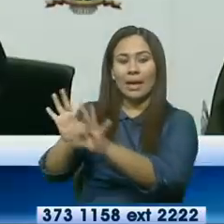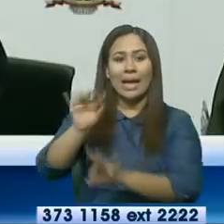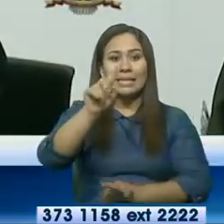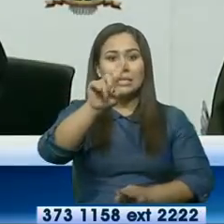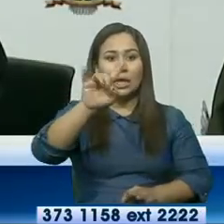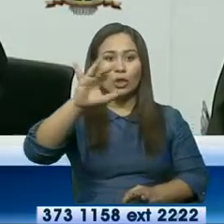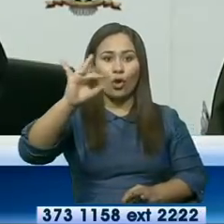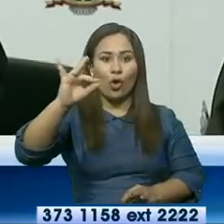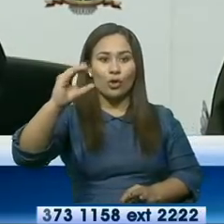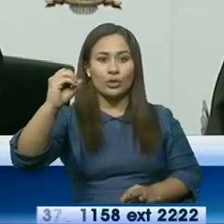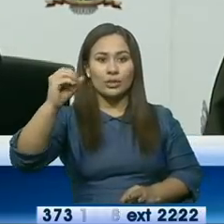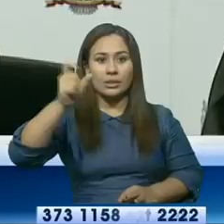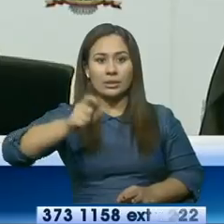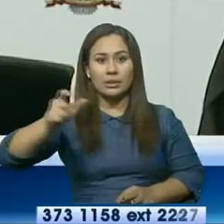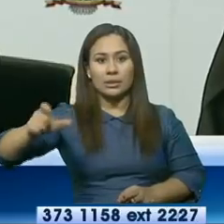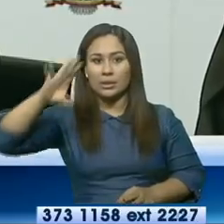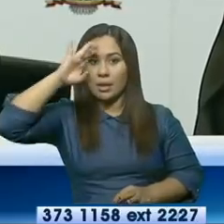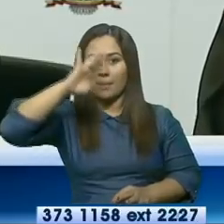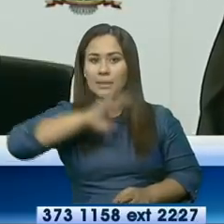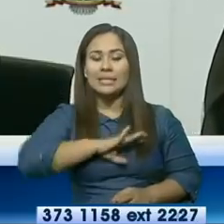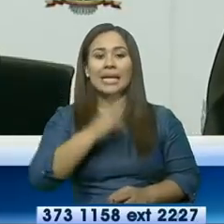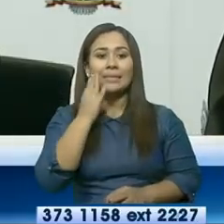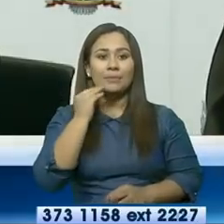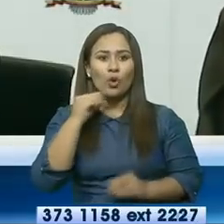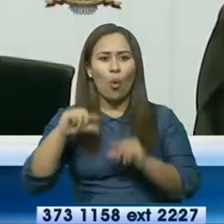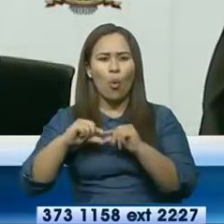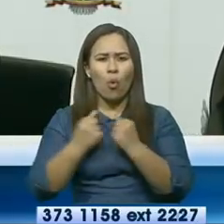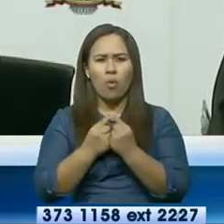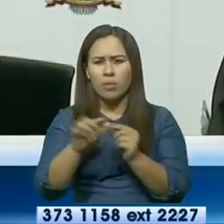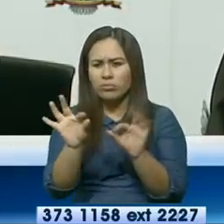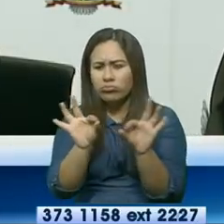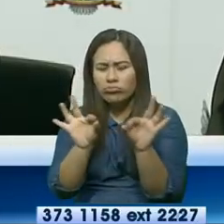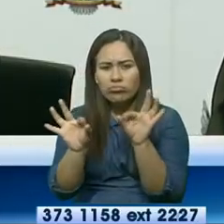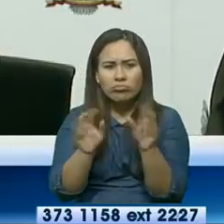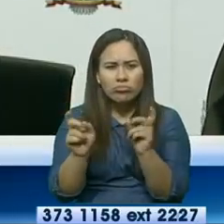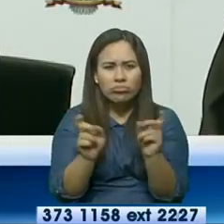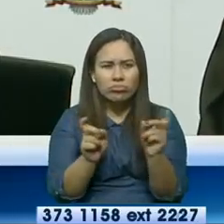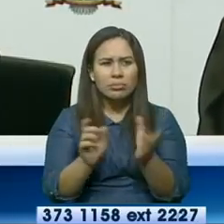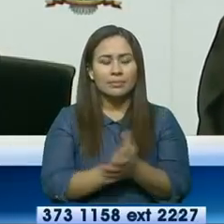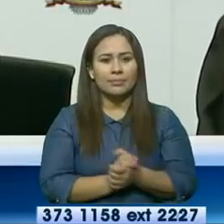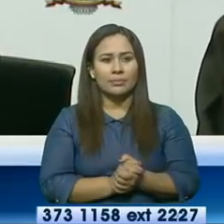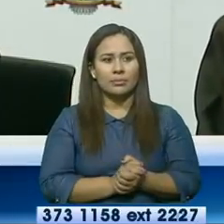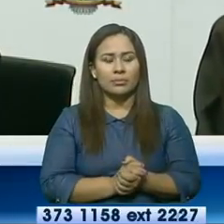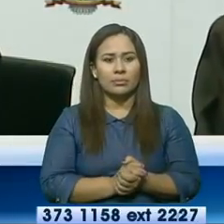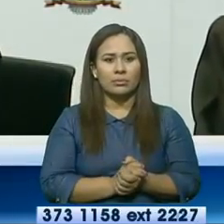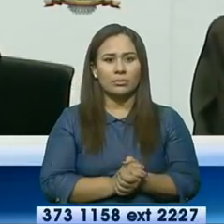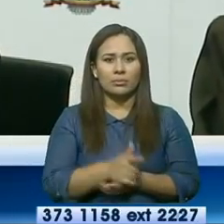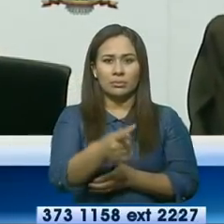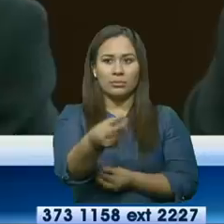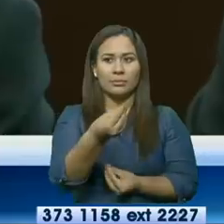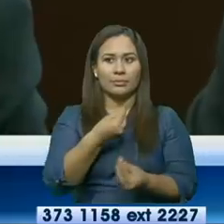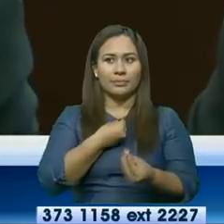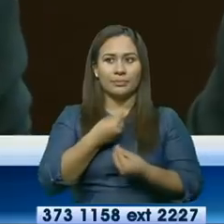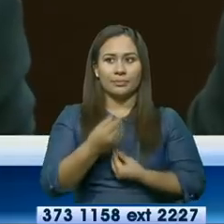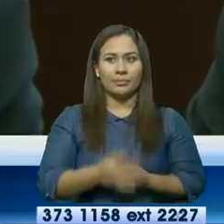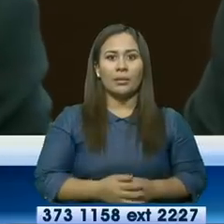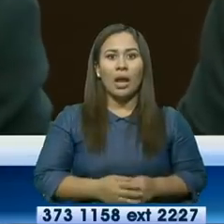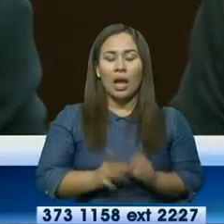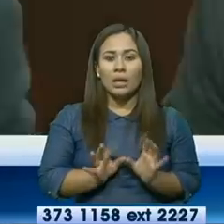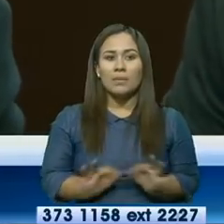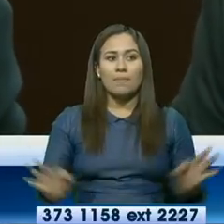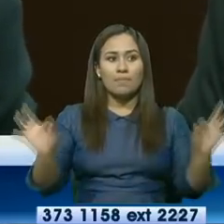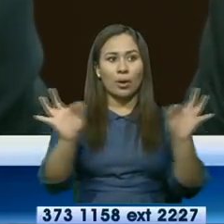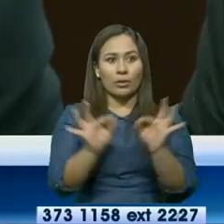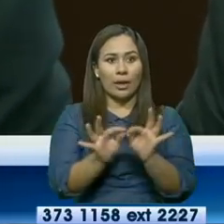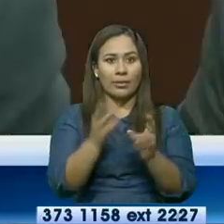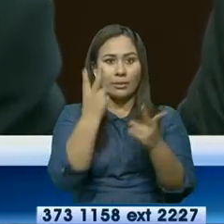policías específicamente de grupos tácticos a la zona inmediatamente después del atentado papel importante serial